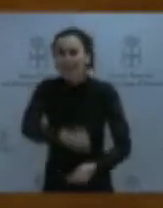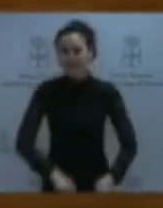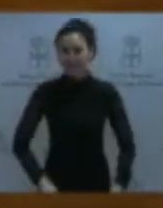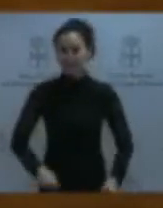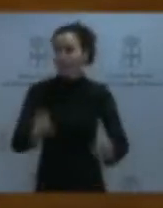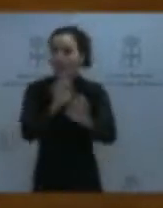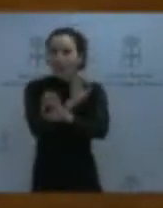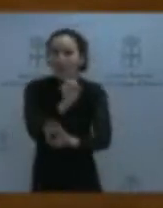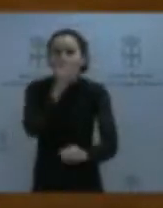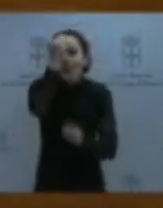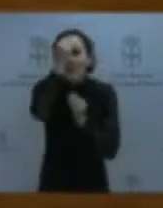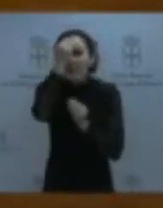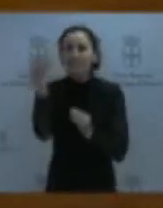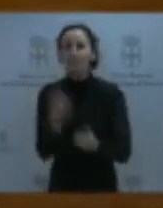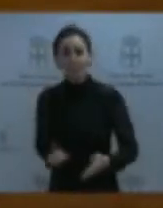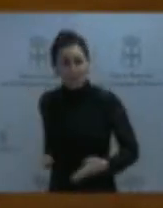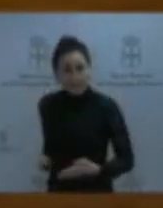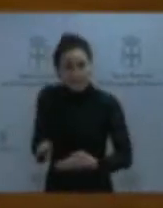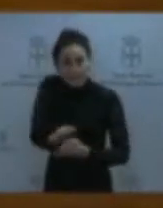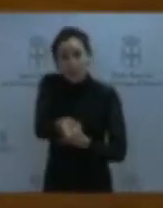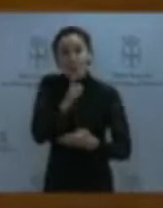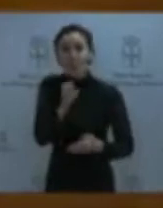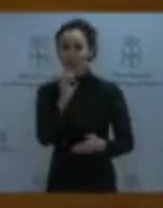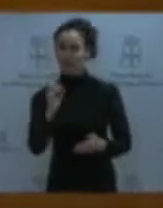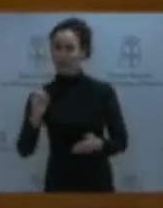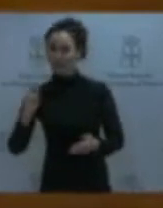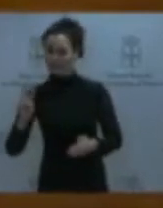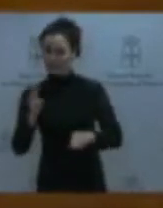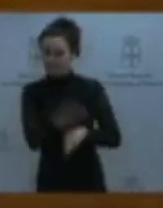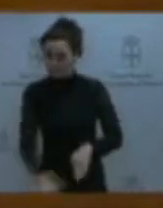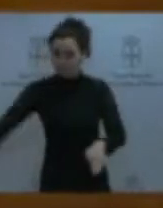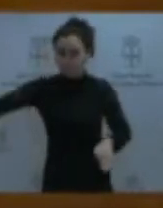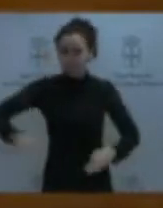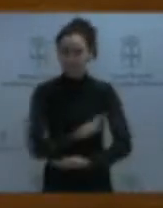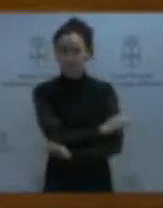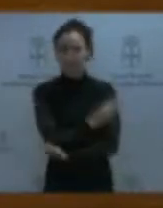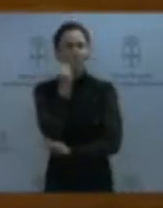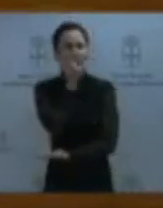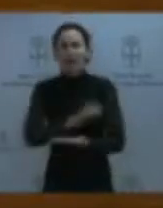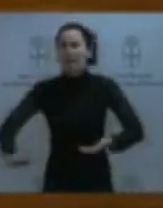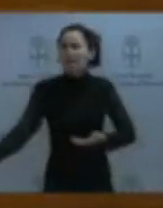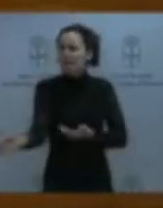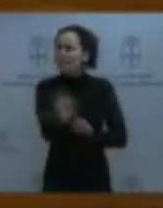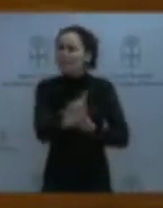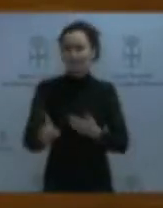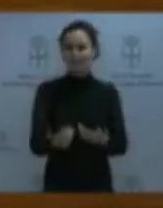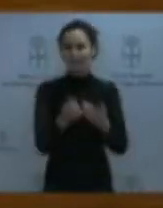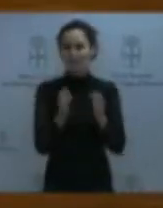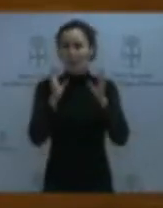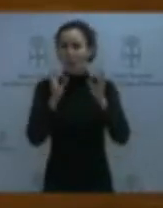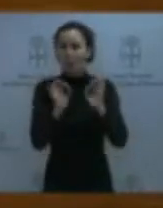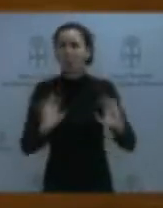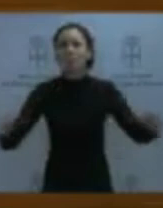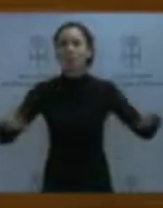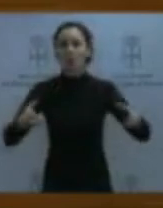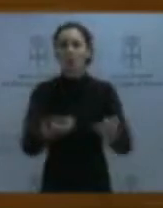Yo creo que se tiene que financiar el 0 a 3. Claro que no es gratis. Claro que a ese esfuerzo contribuimos el conjunto de la